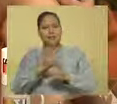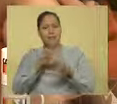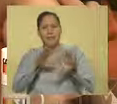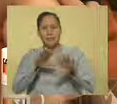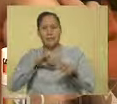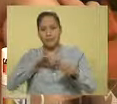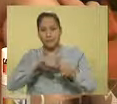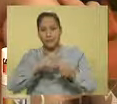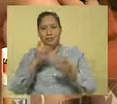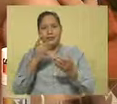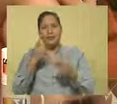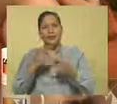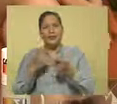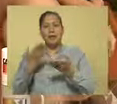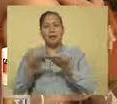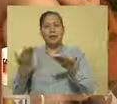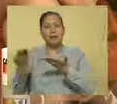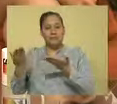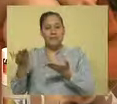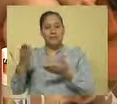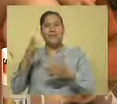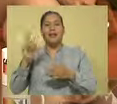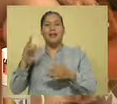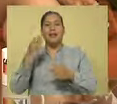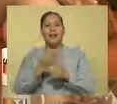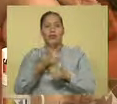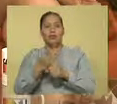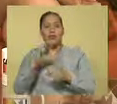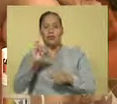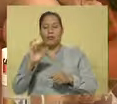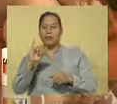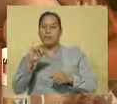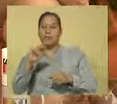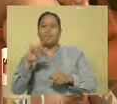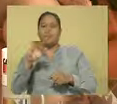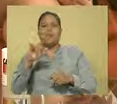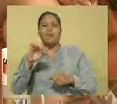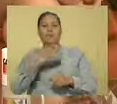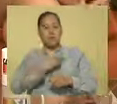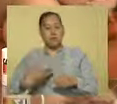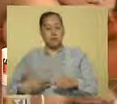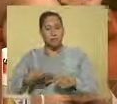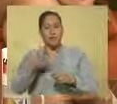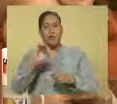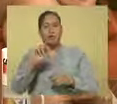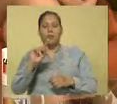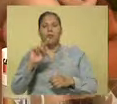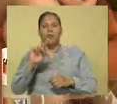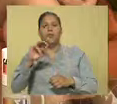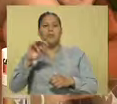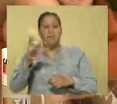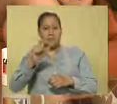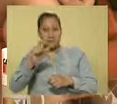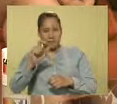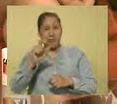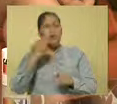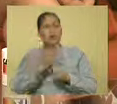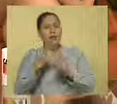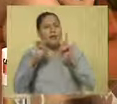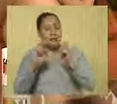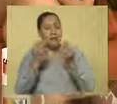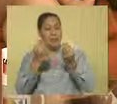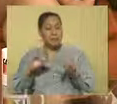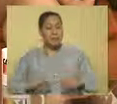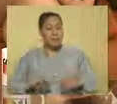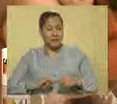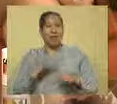quiero presentar, por supuesto, el día de hoy. Él es el actuario Juan Pablo Castañón, quien es presidente de la Coparmex. Y el tema de hoy es un tema muy